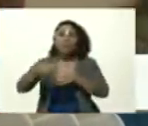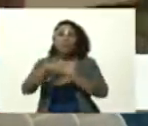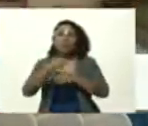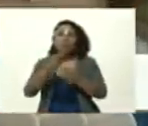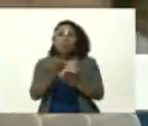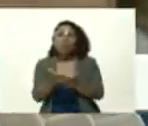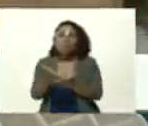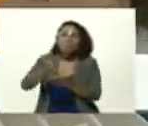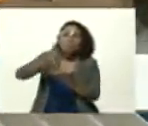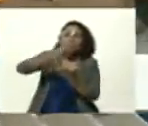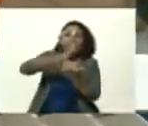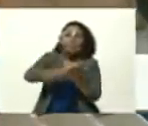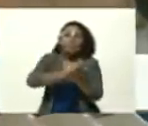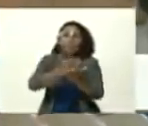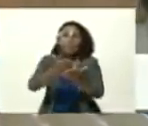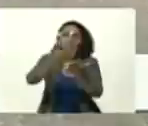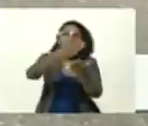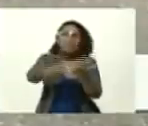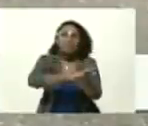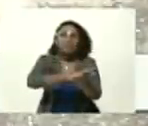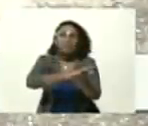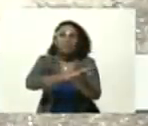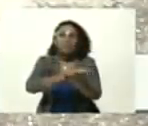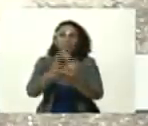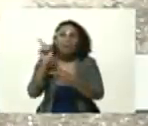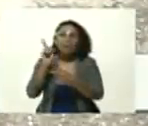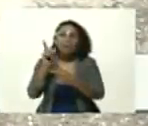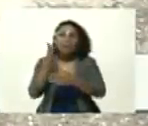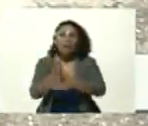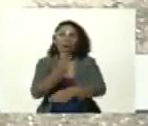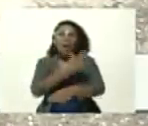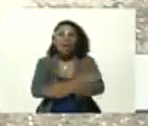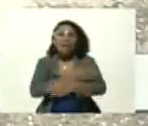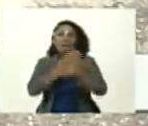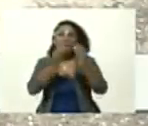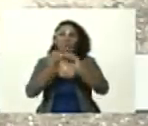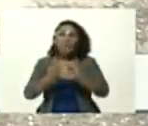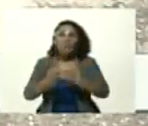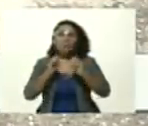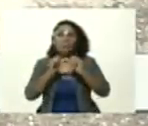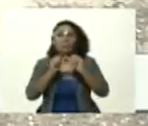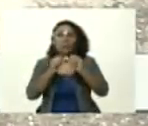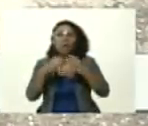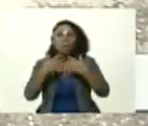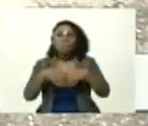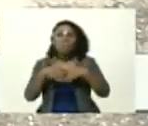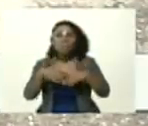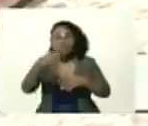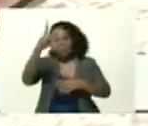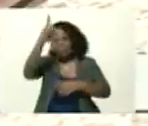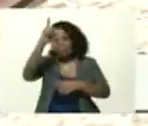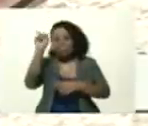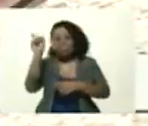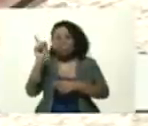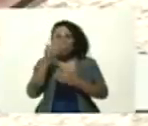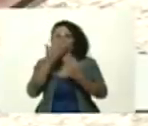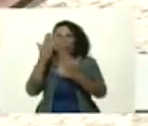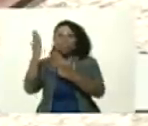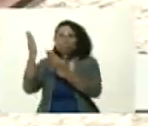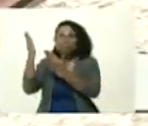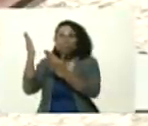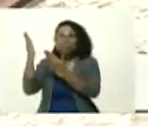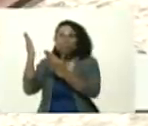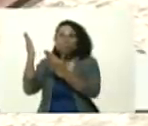puente sobre el lago. Esto antes lo fabricaban y lo mantenían una empresa alemana. Ahí está, lo puede ver en